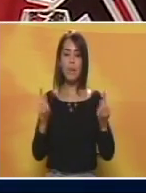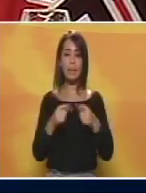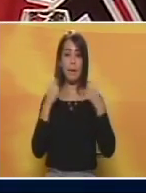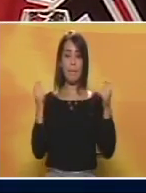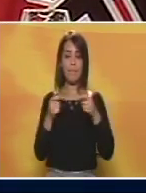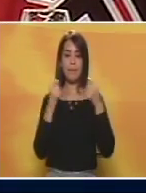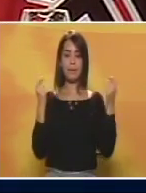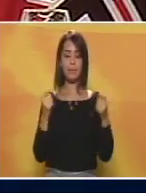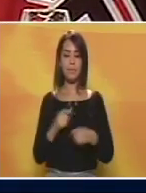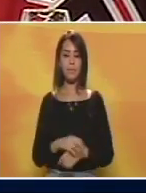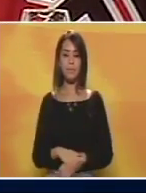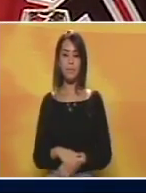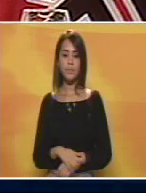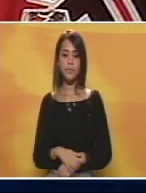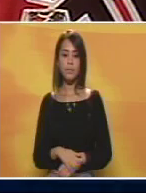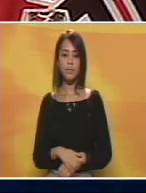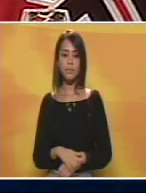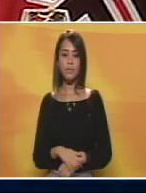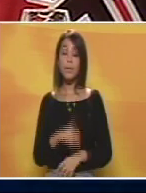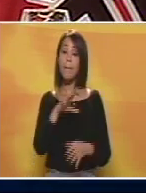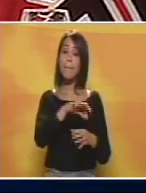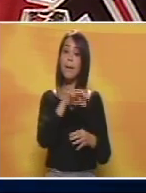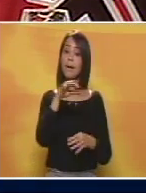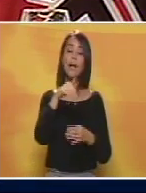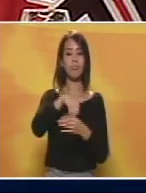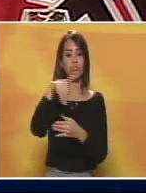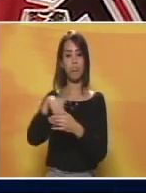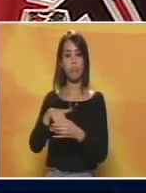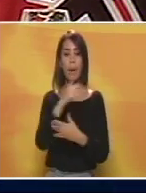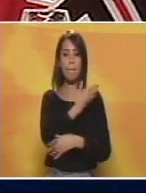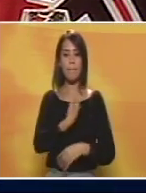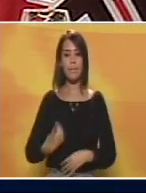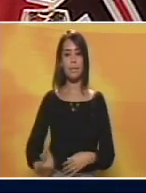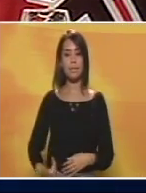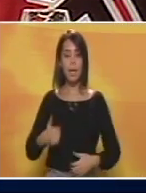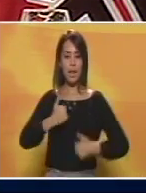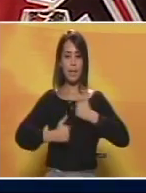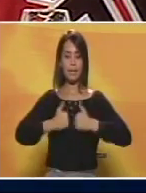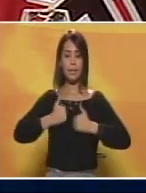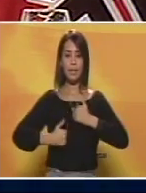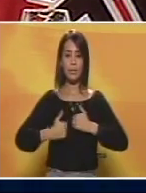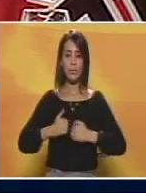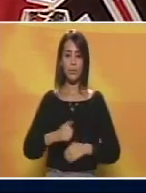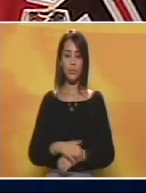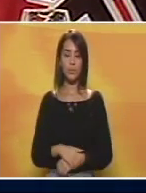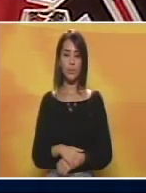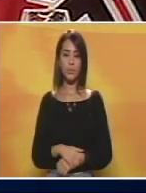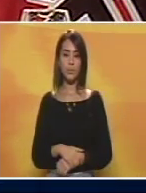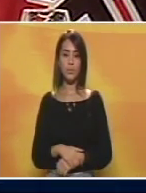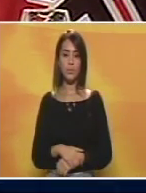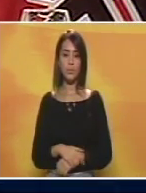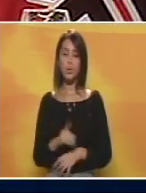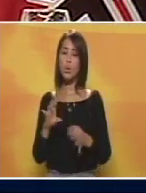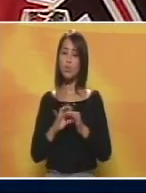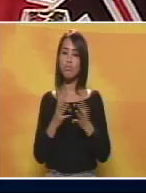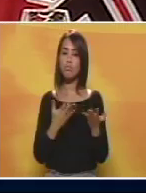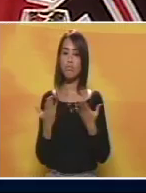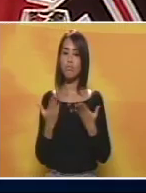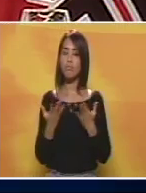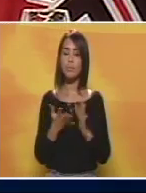campaña. Así es como para la elección presidencial, los candidatos con sus alianzas van a